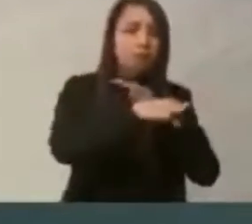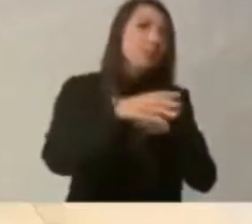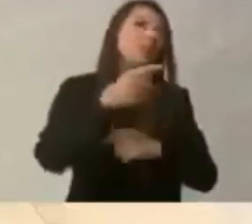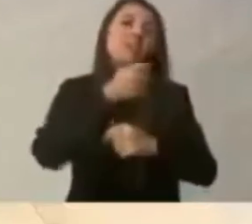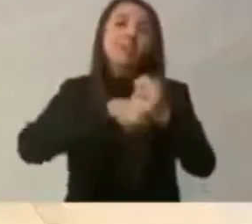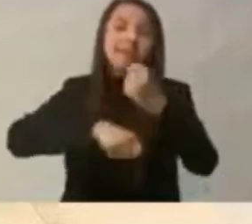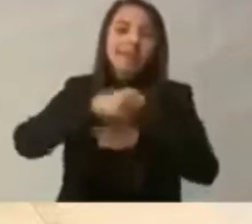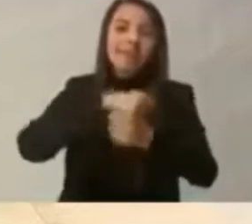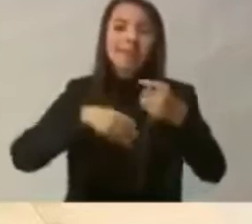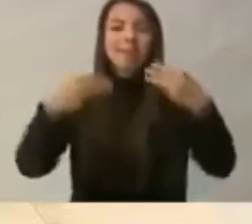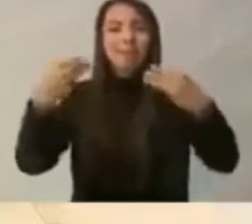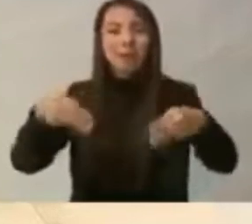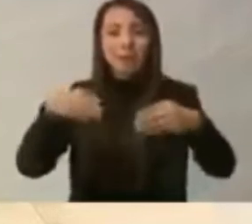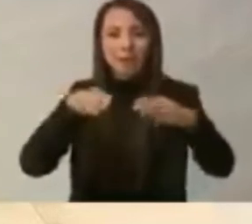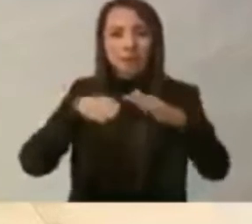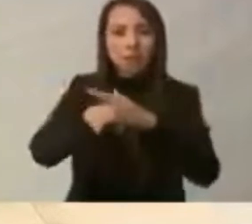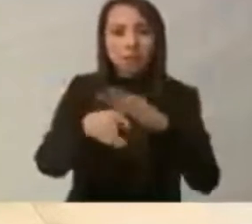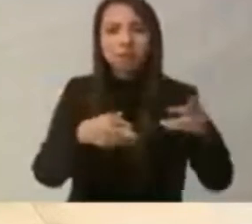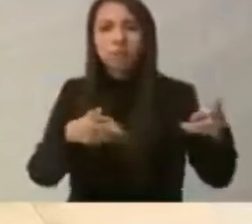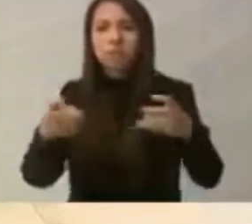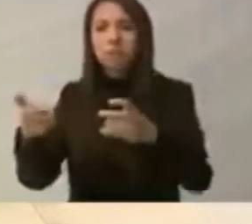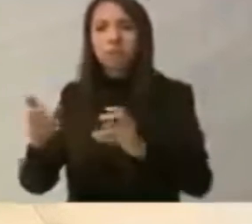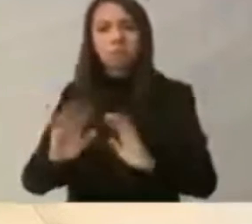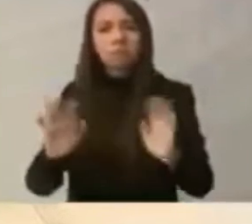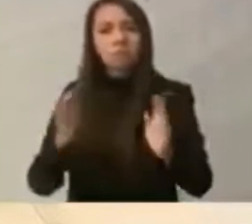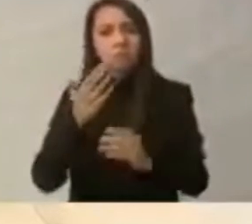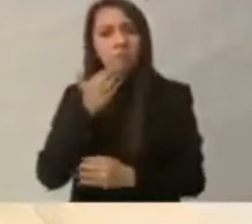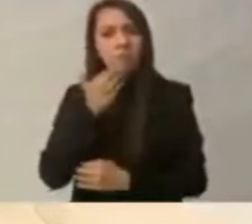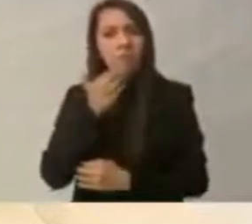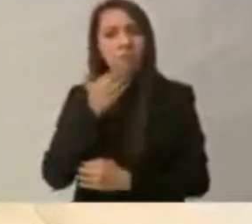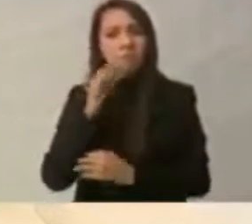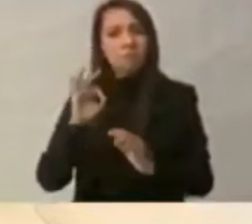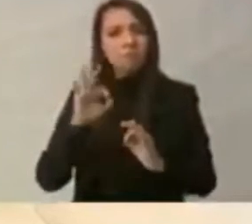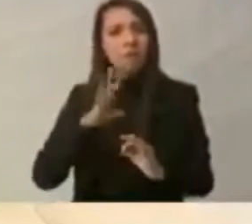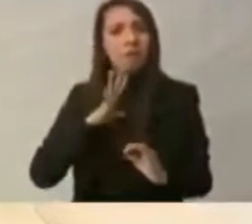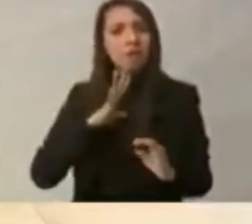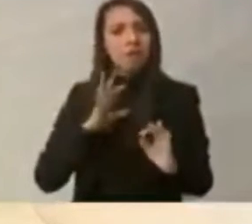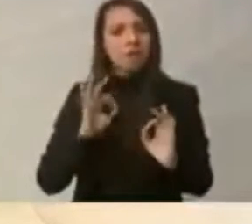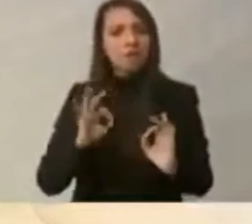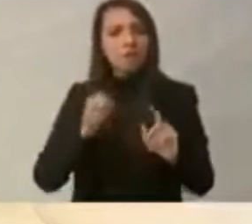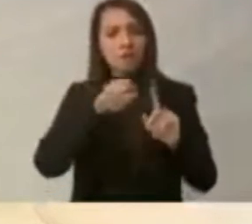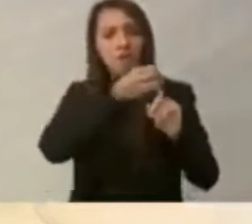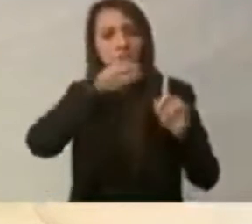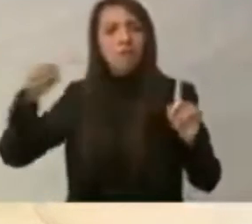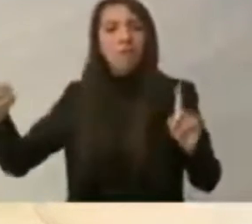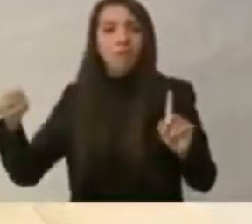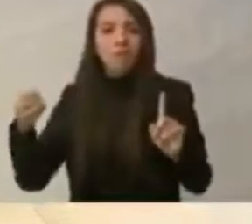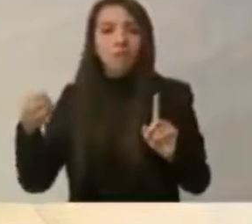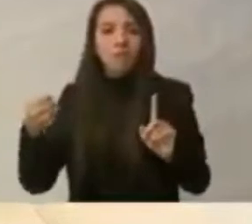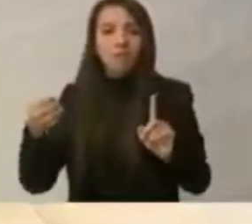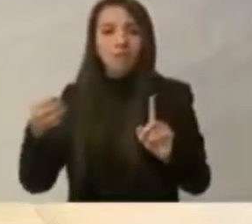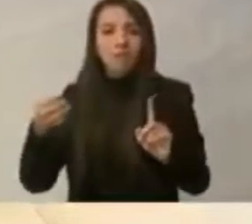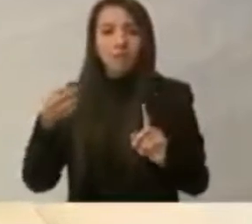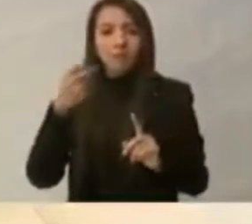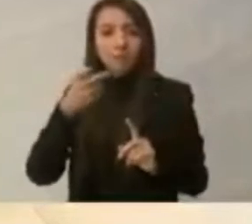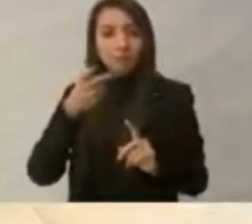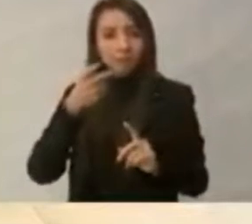supermercados. Hay orden. Y esto no es por el